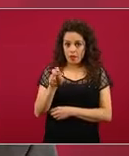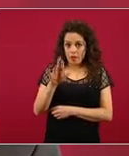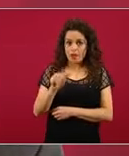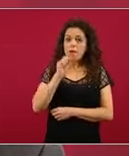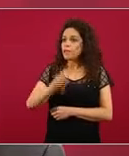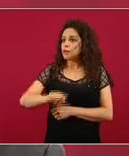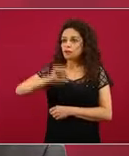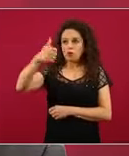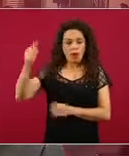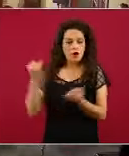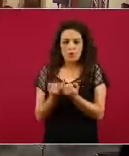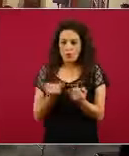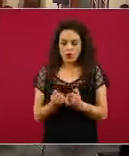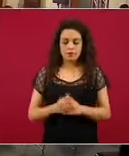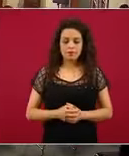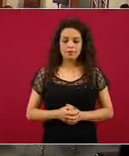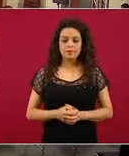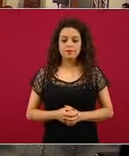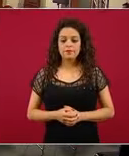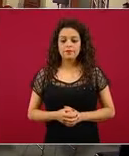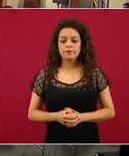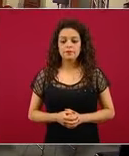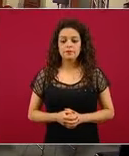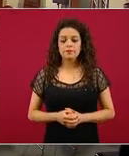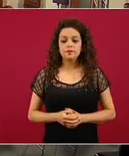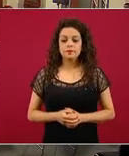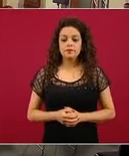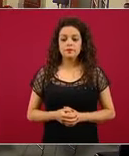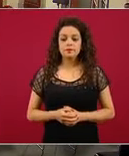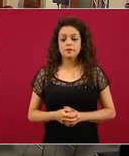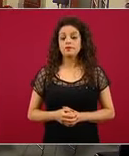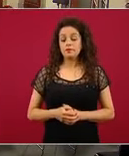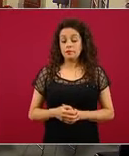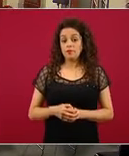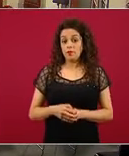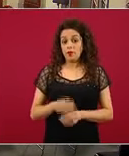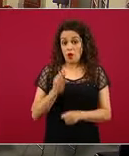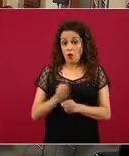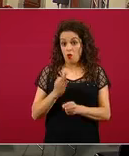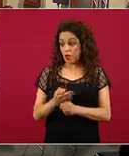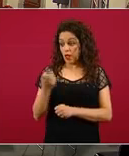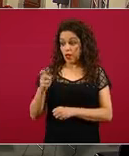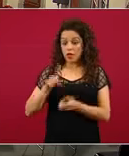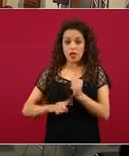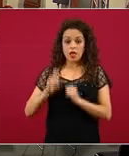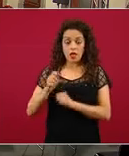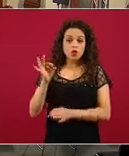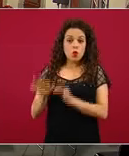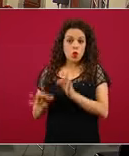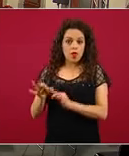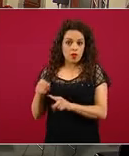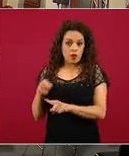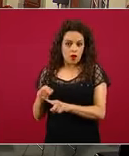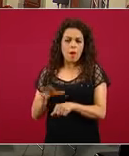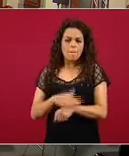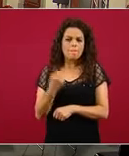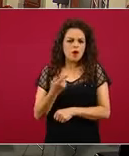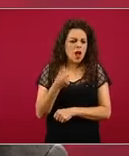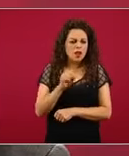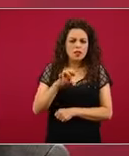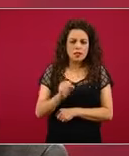demás. Entonces, aquí hay la razón jurídica por la que esto es así, es porque el mecanismo para lograr